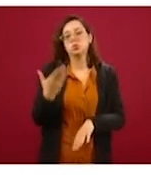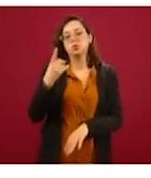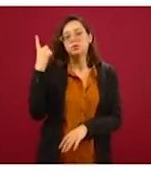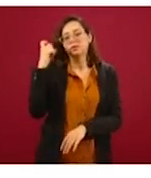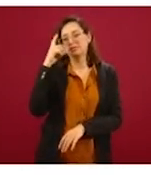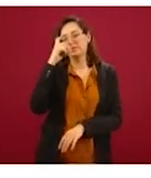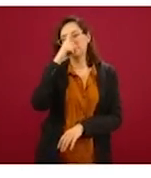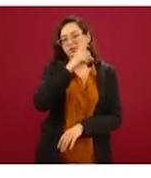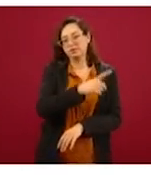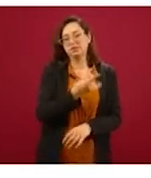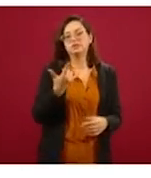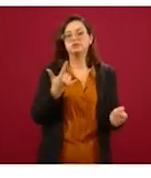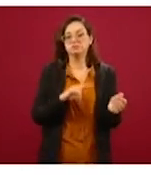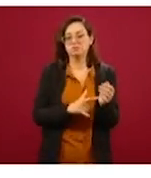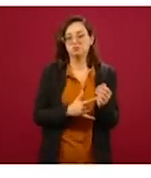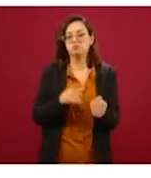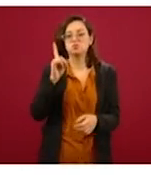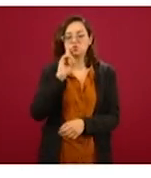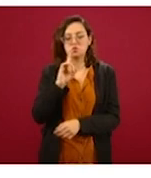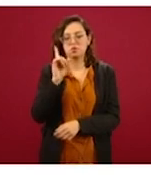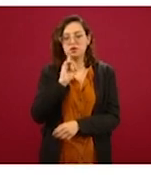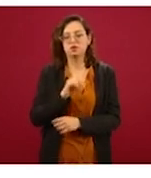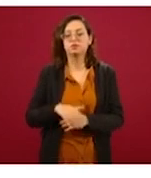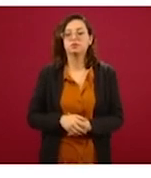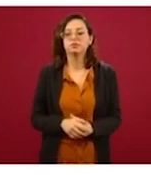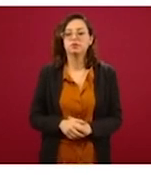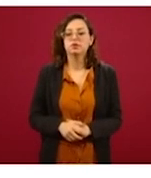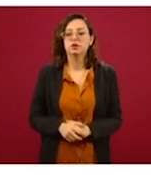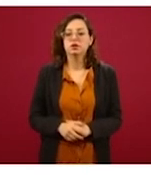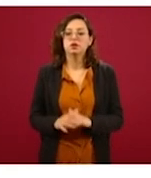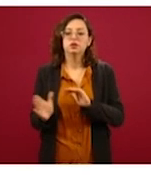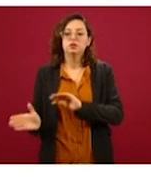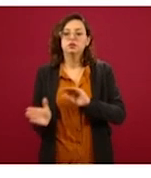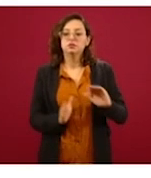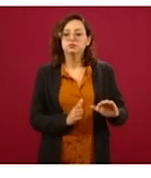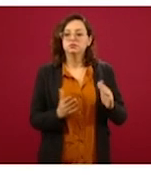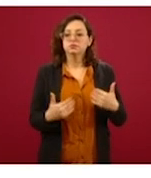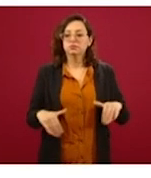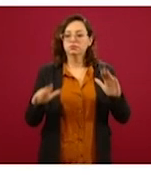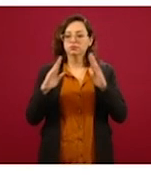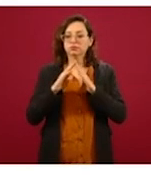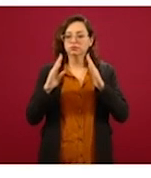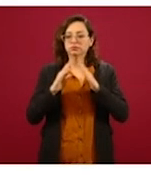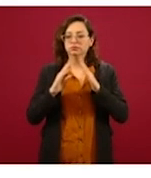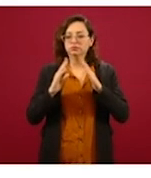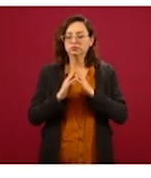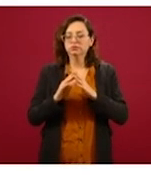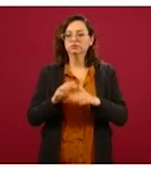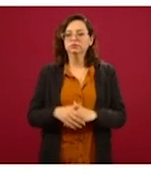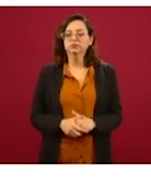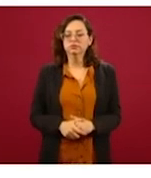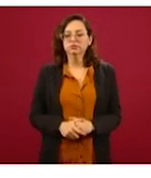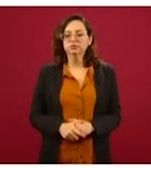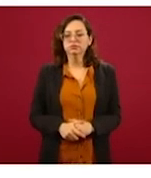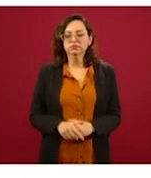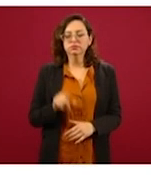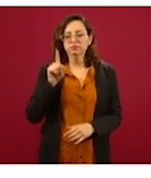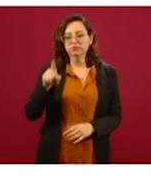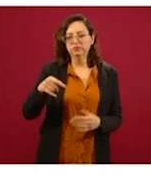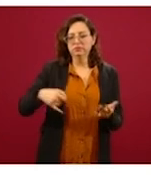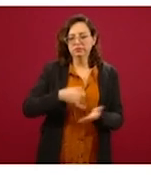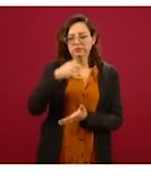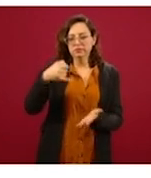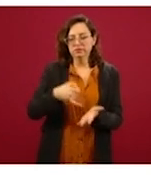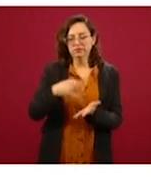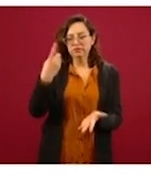de conseguir, es un reloj para dama. Pasamos a las casas. Esta es la primera casa, está en Isla Dorada, que